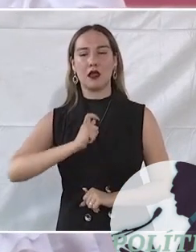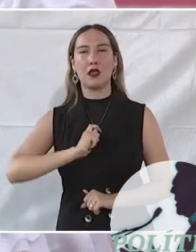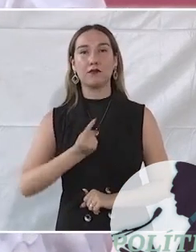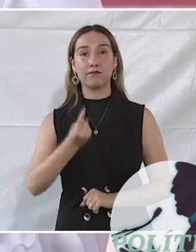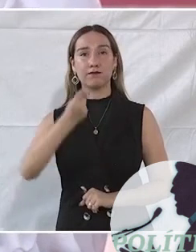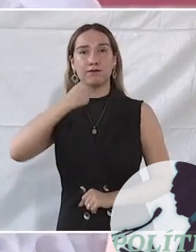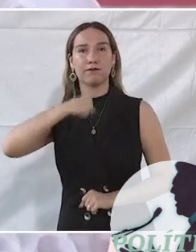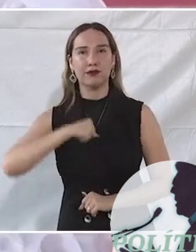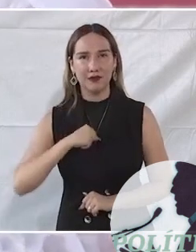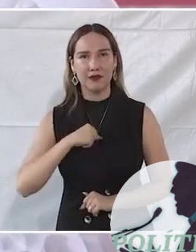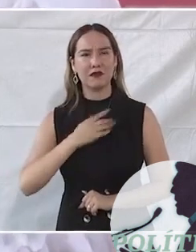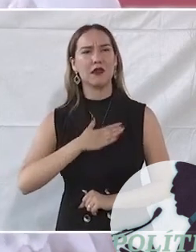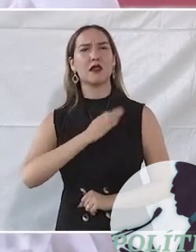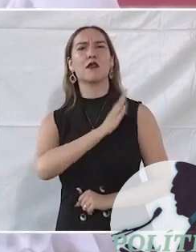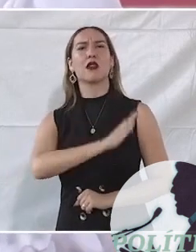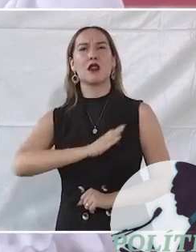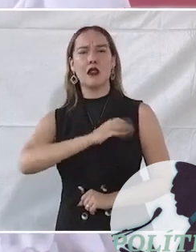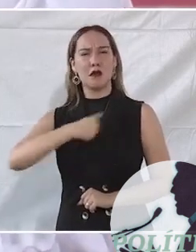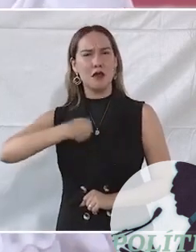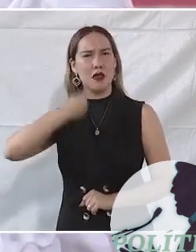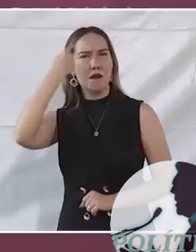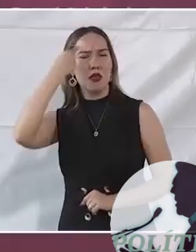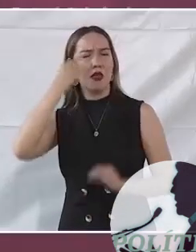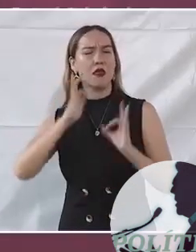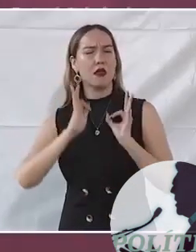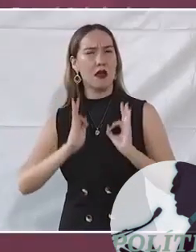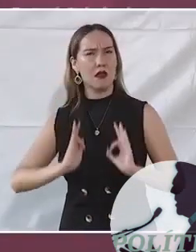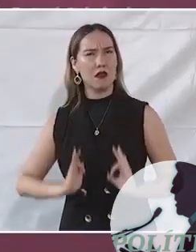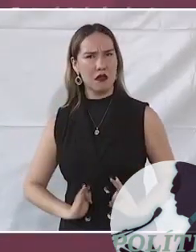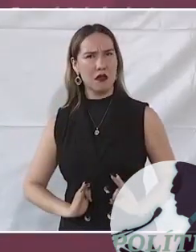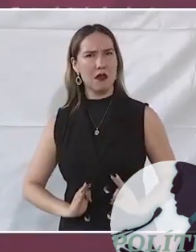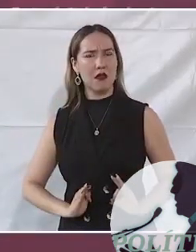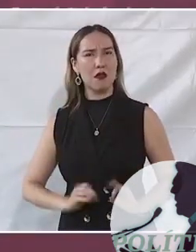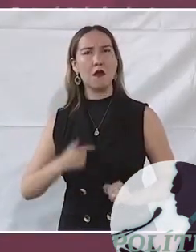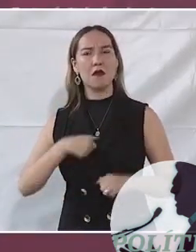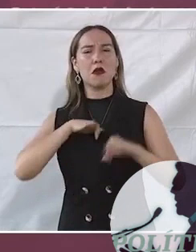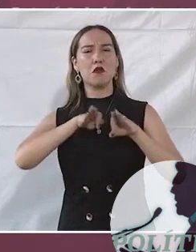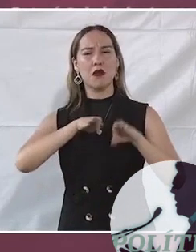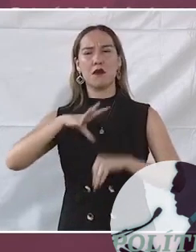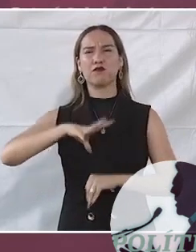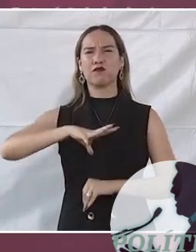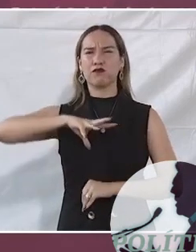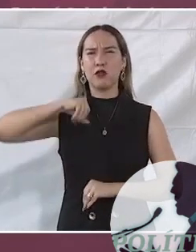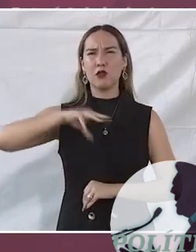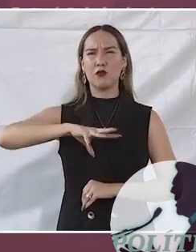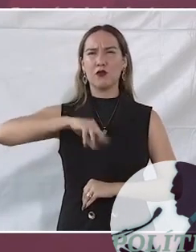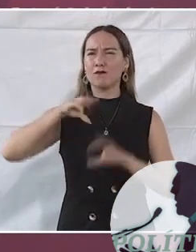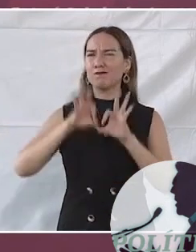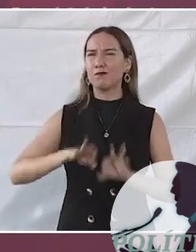bien con nuestra conciencia y estar bien con el prójimo. Esa es la